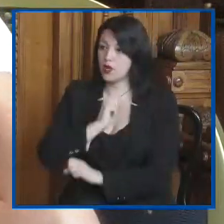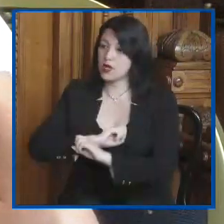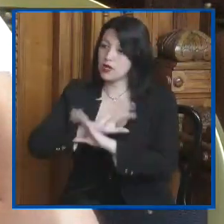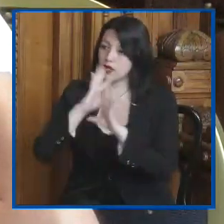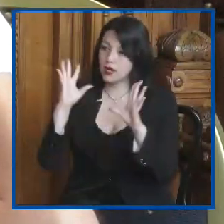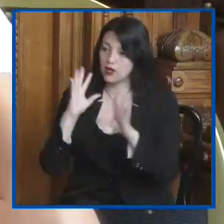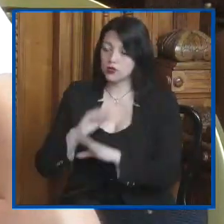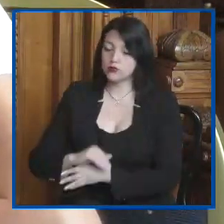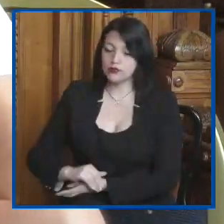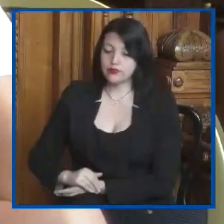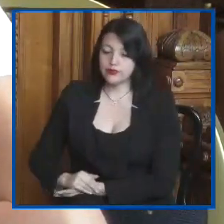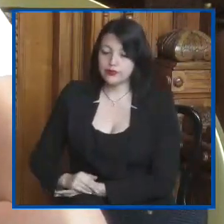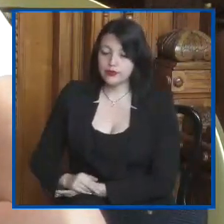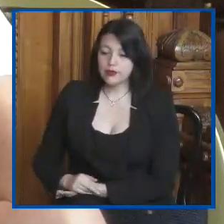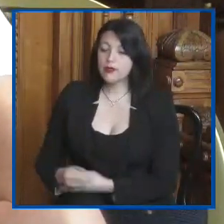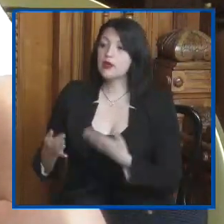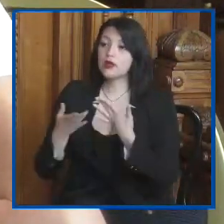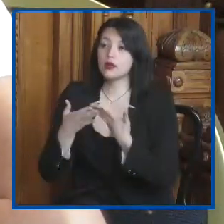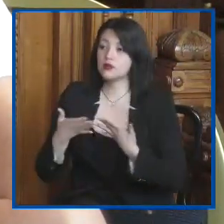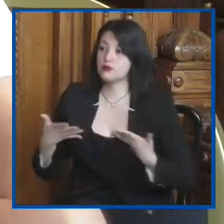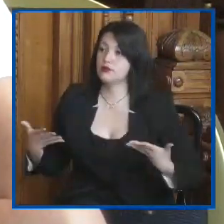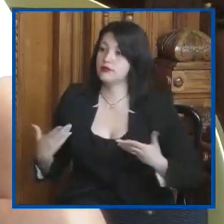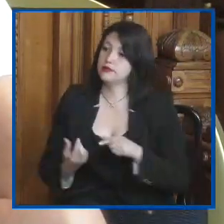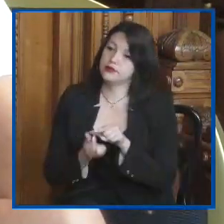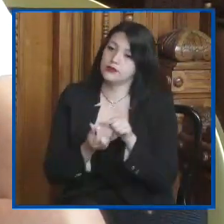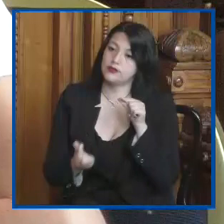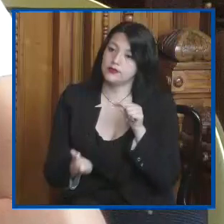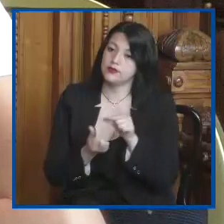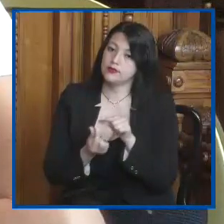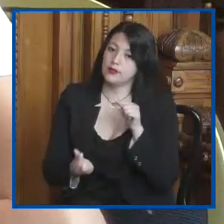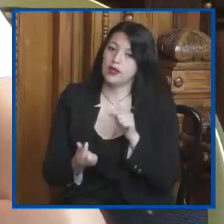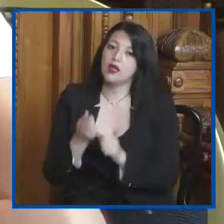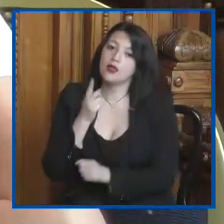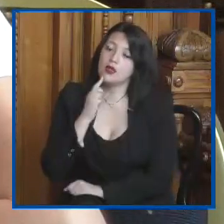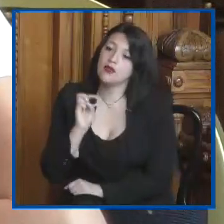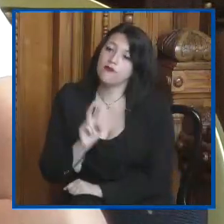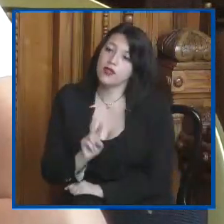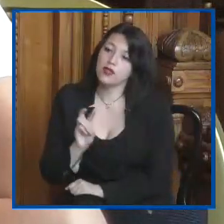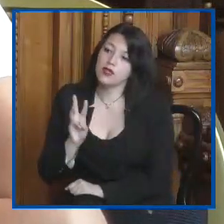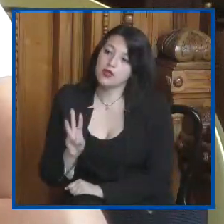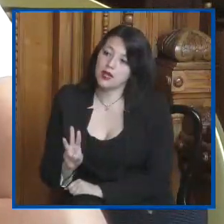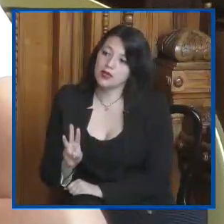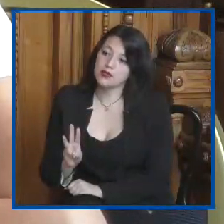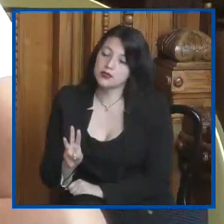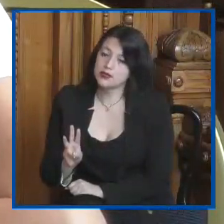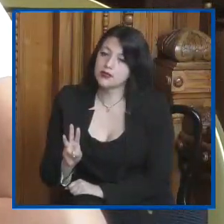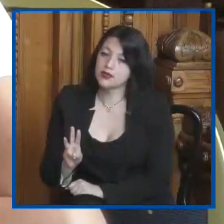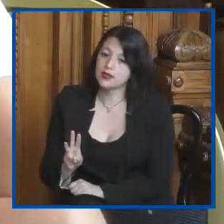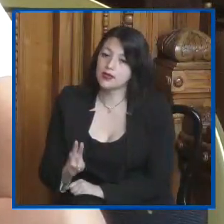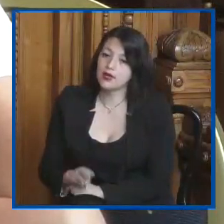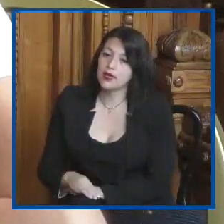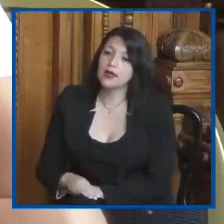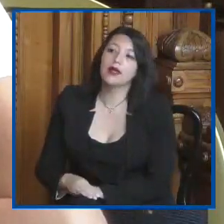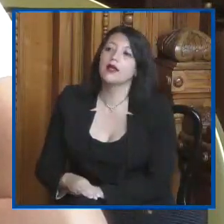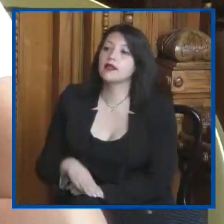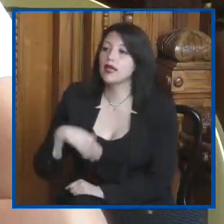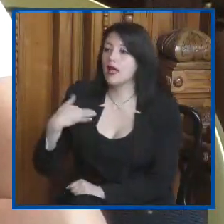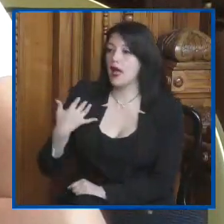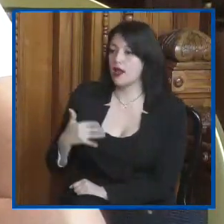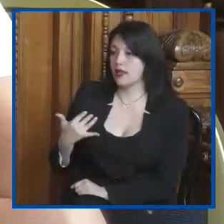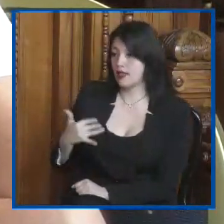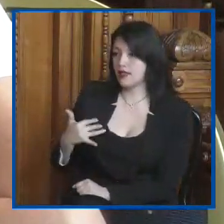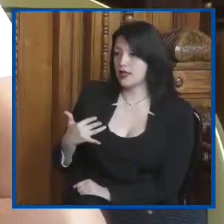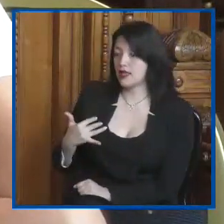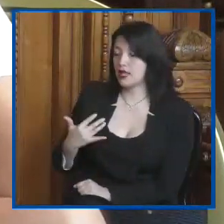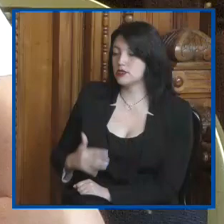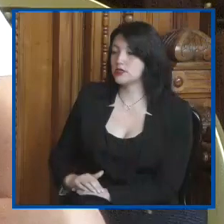Poder Judicial, la red de lenguaje claro nacional tiene adherido a las 23 poderes judiciales de la Argentina. Hay